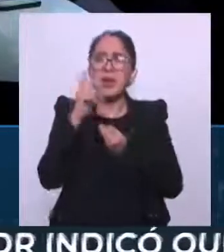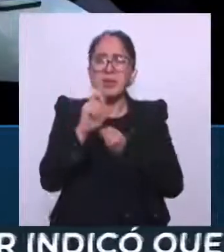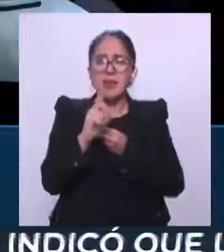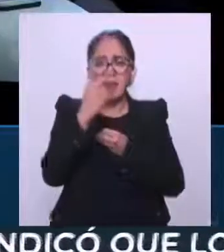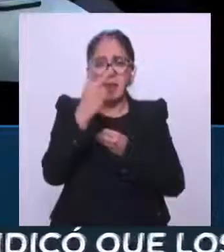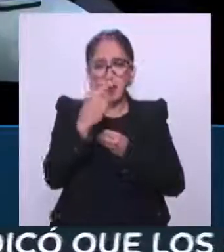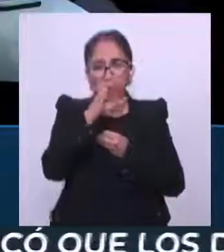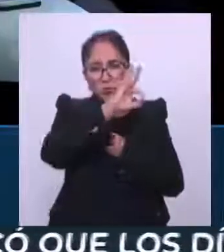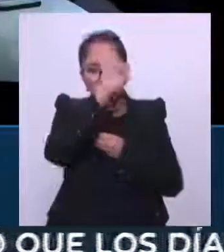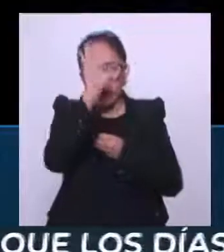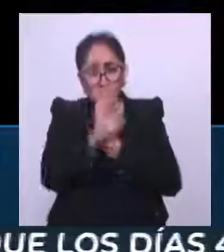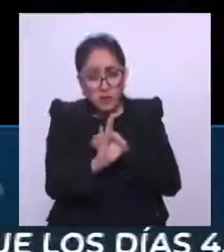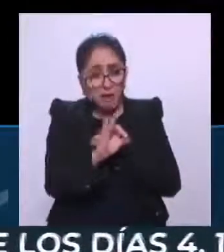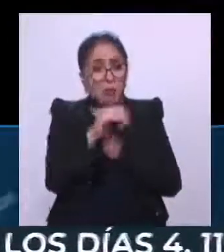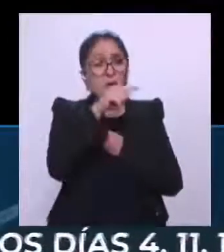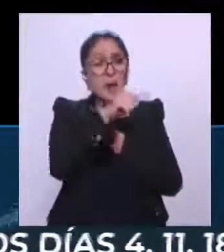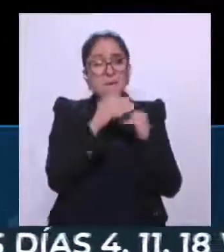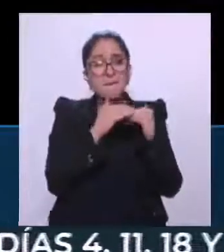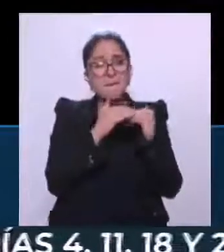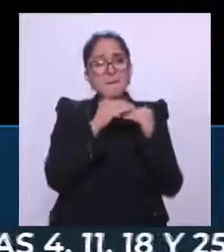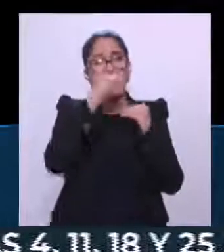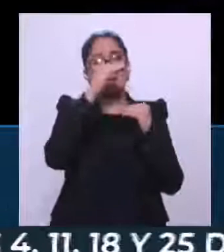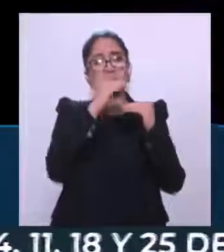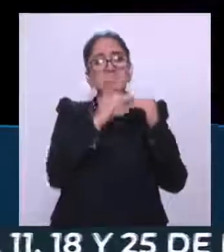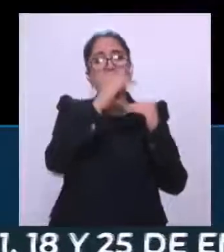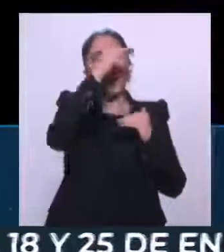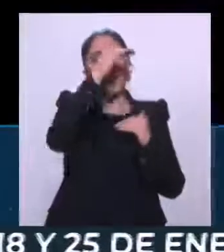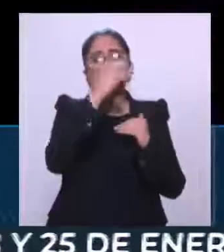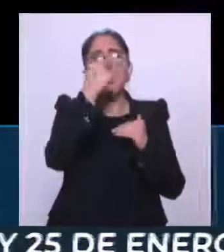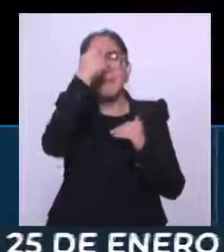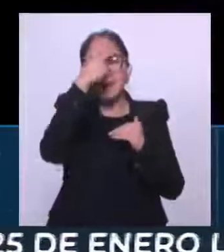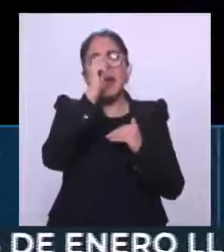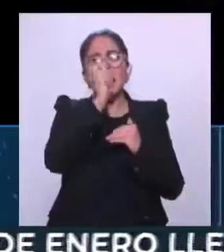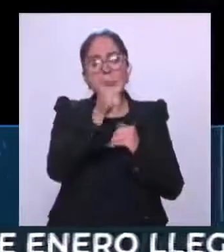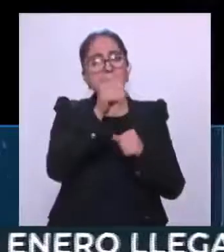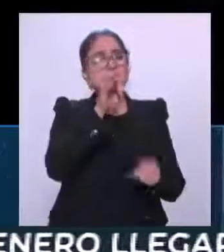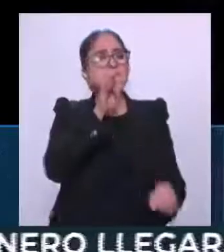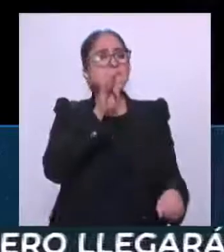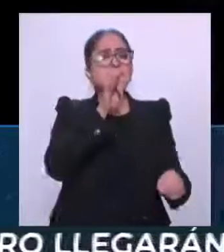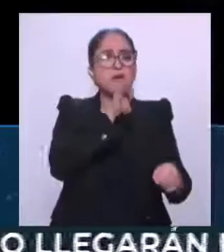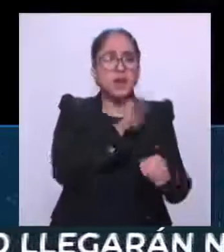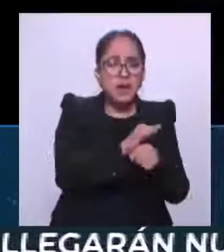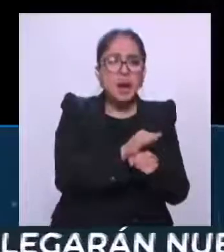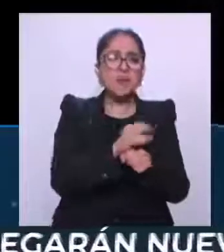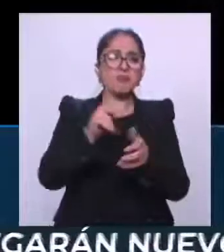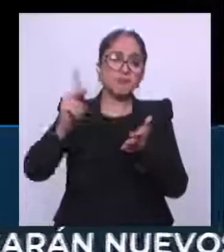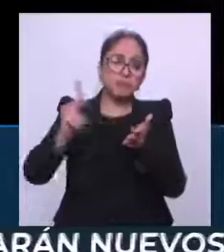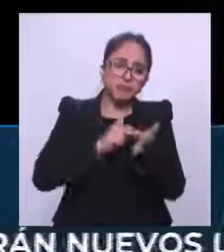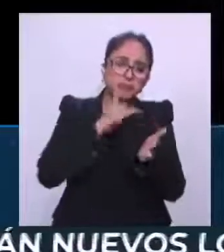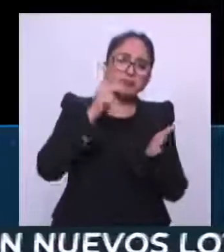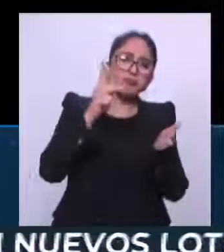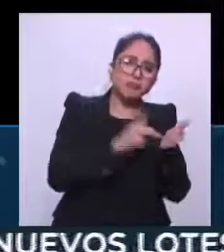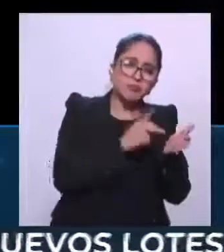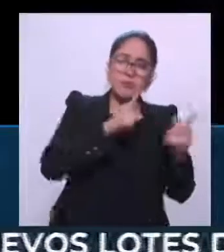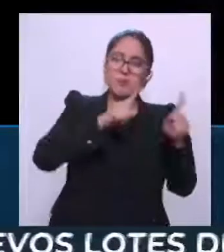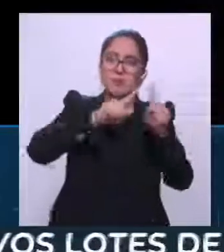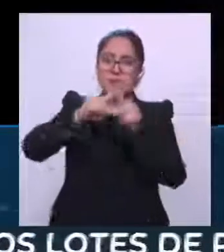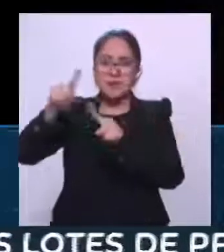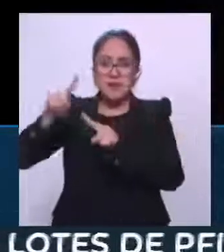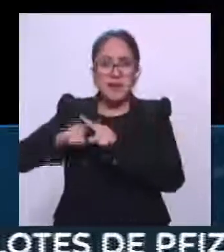los costos de CFE, para proteger la intermitencia derivada de las